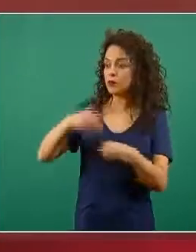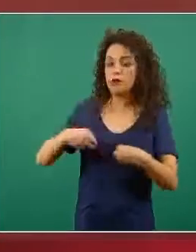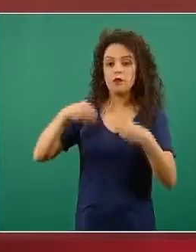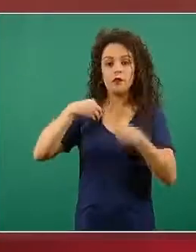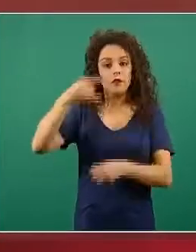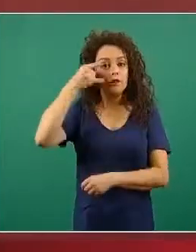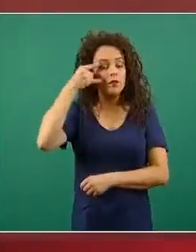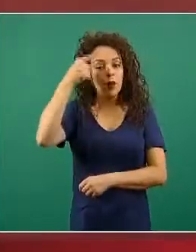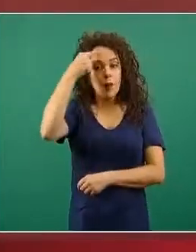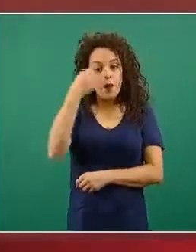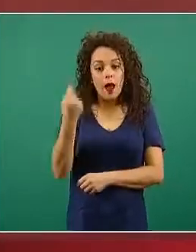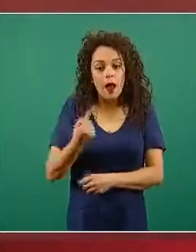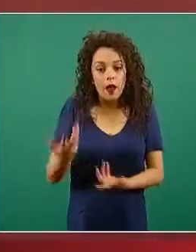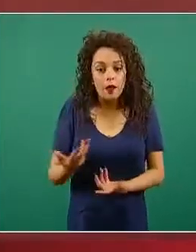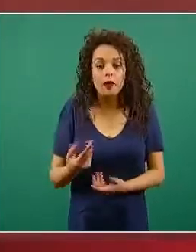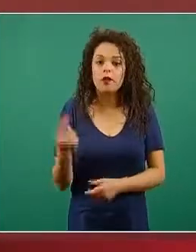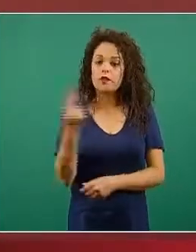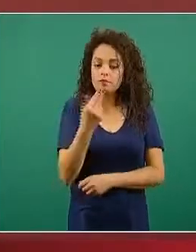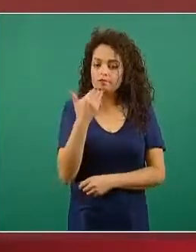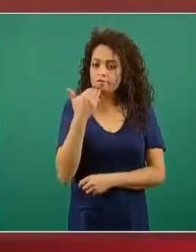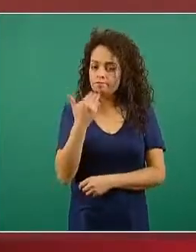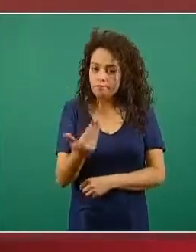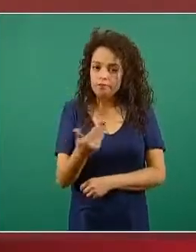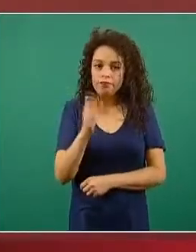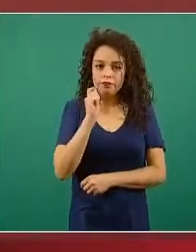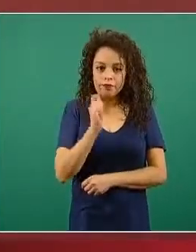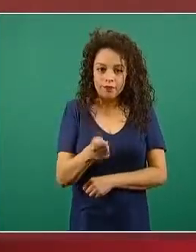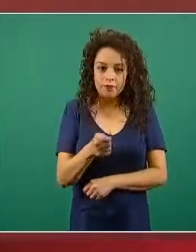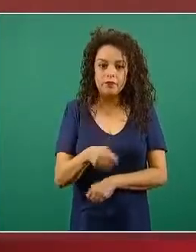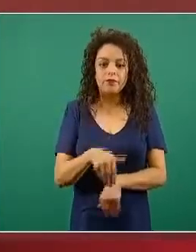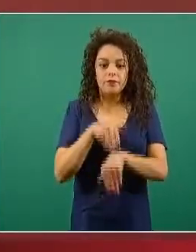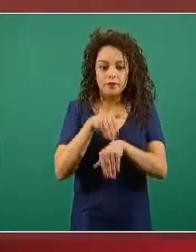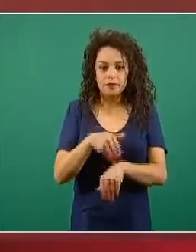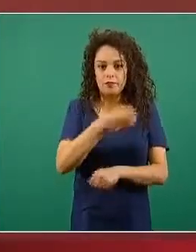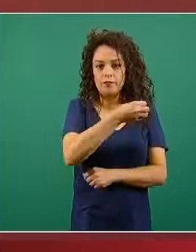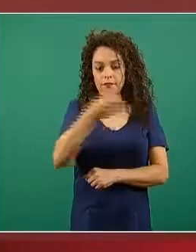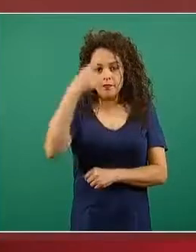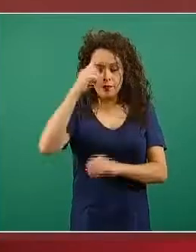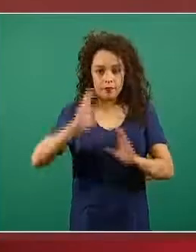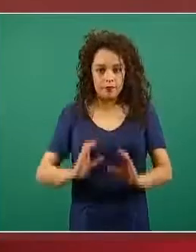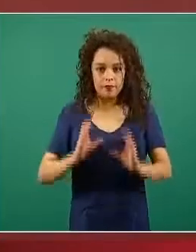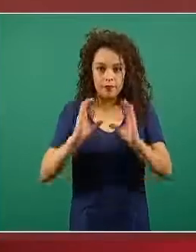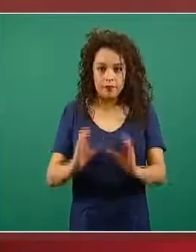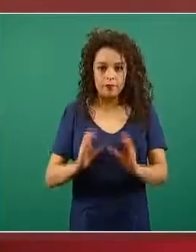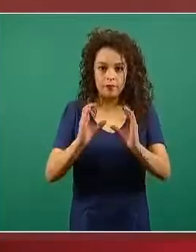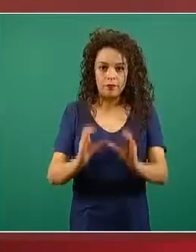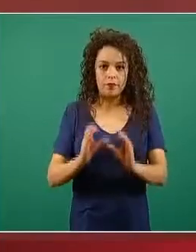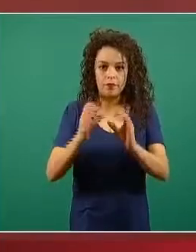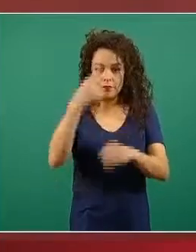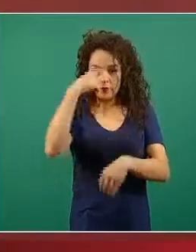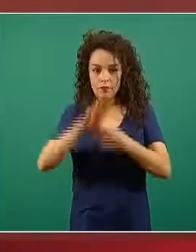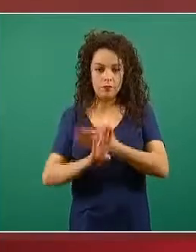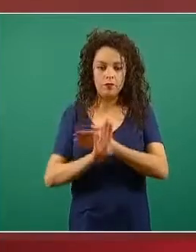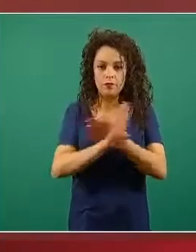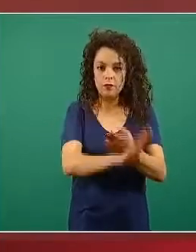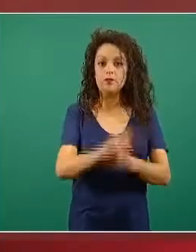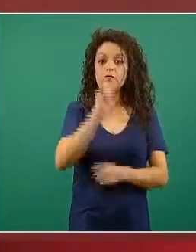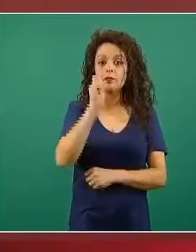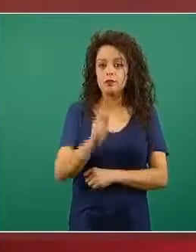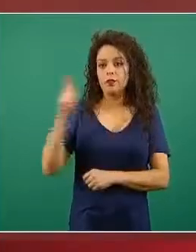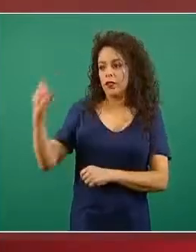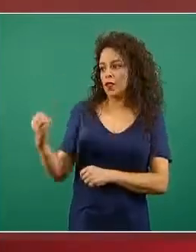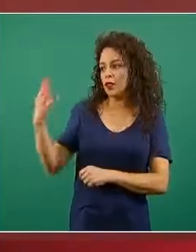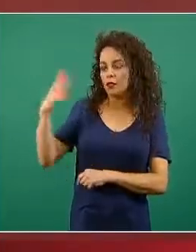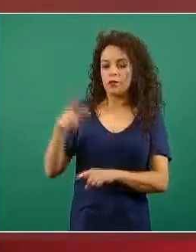que tenga un estricto apego a las intervenciones de mitigación, las que ahora corresponden al semáforo amarillo y que